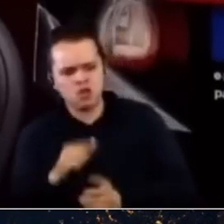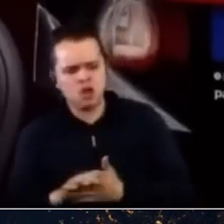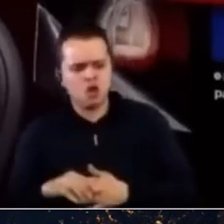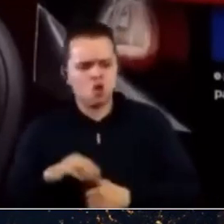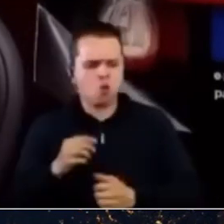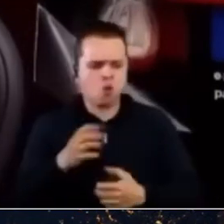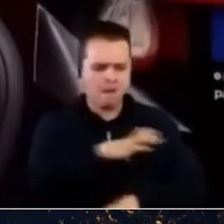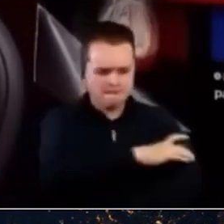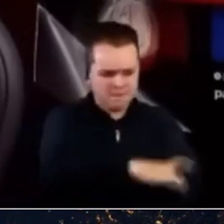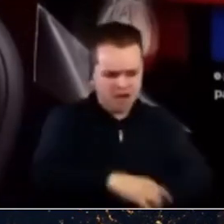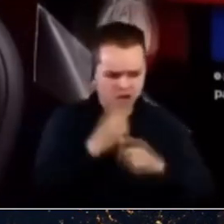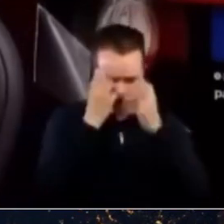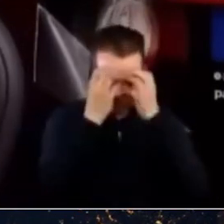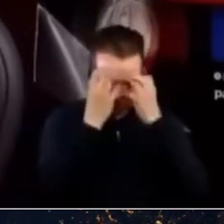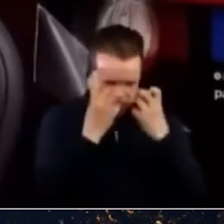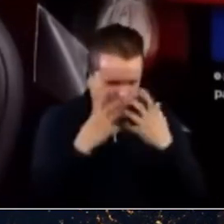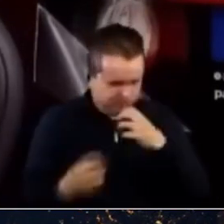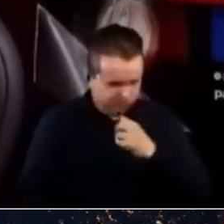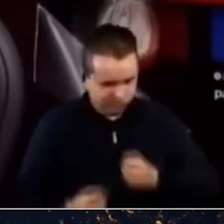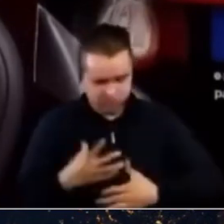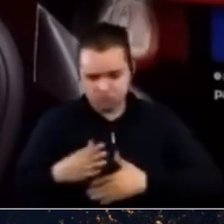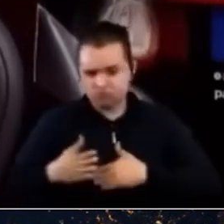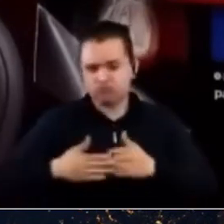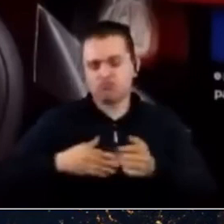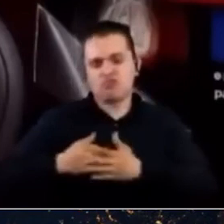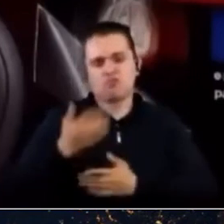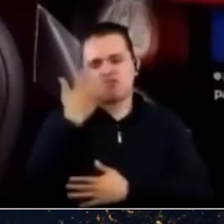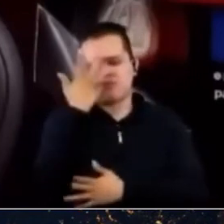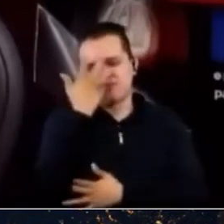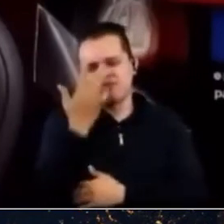sus piernas, sus ojos? Porque no le importa.